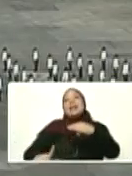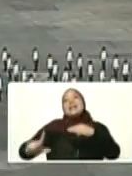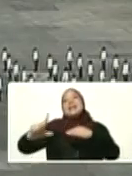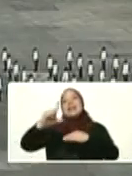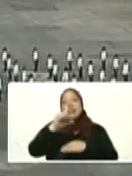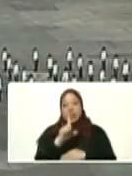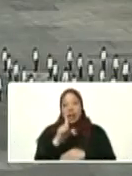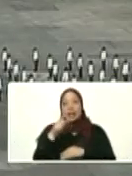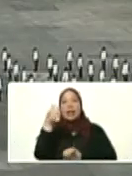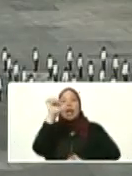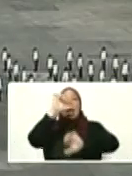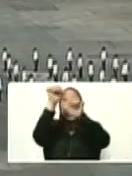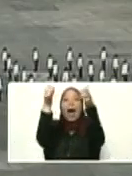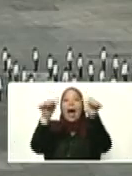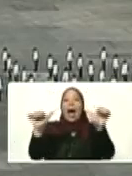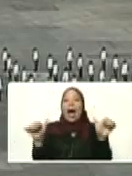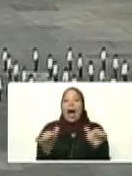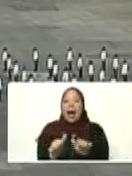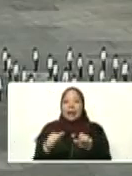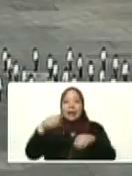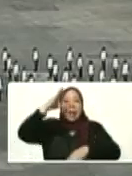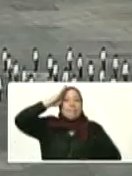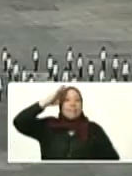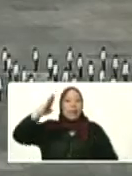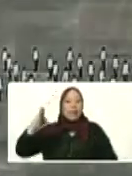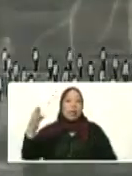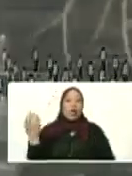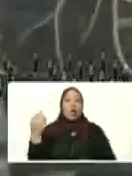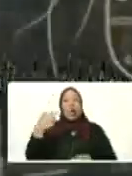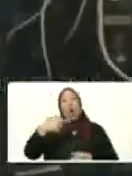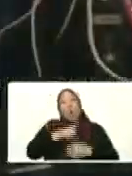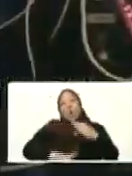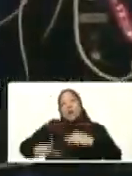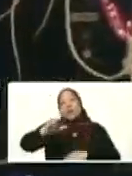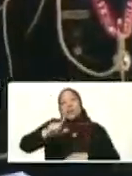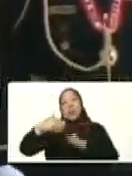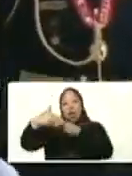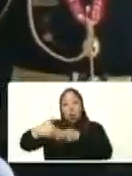ciencias y artes militares o navales. Licenciados.